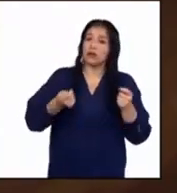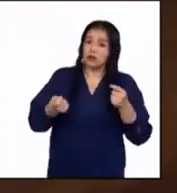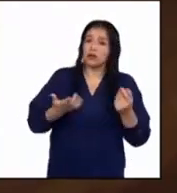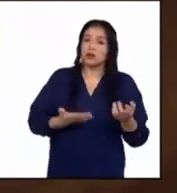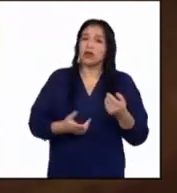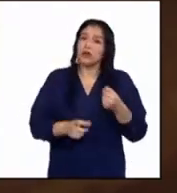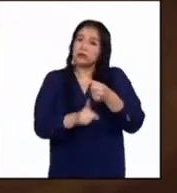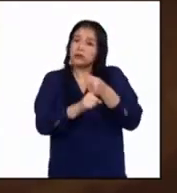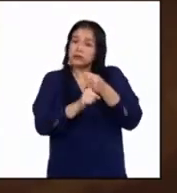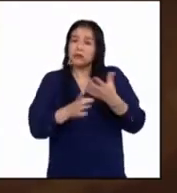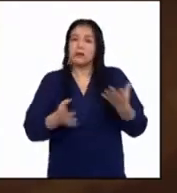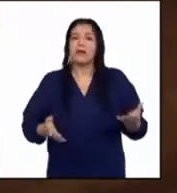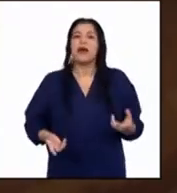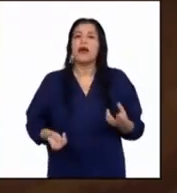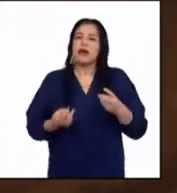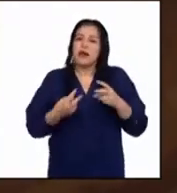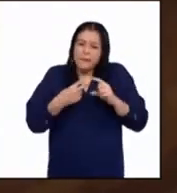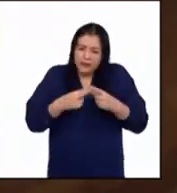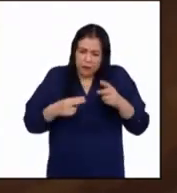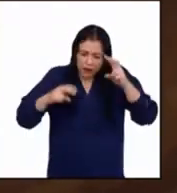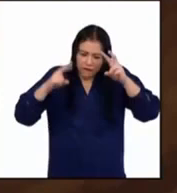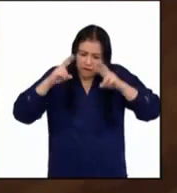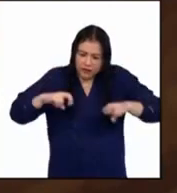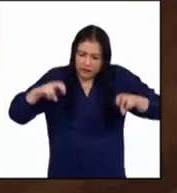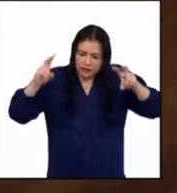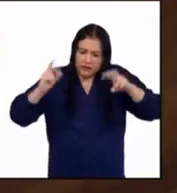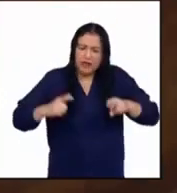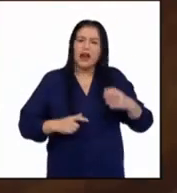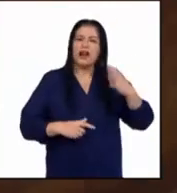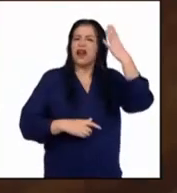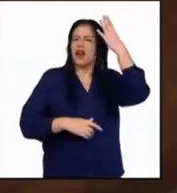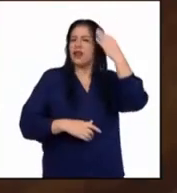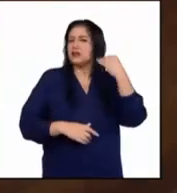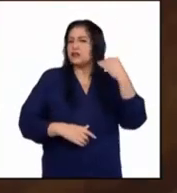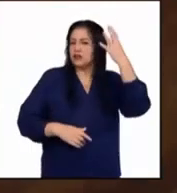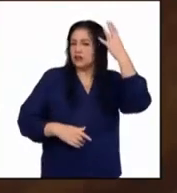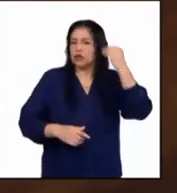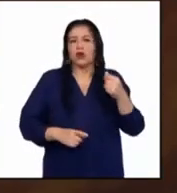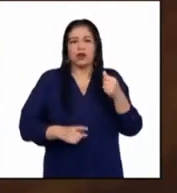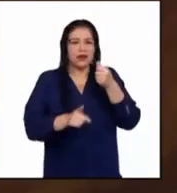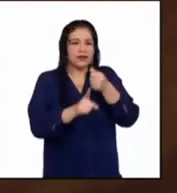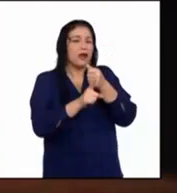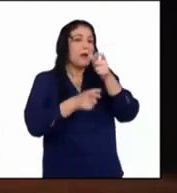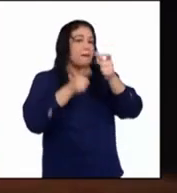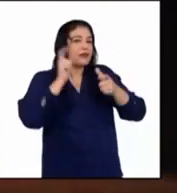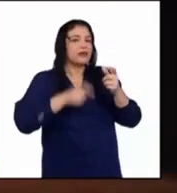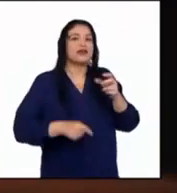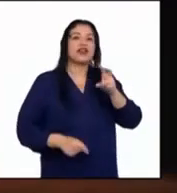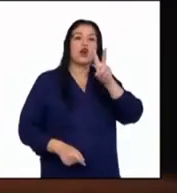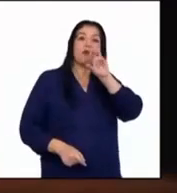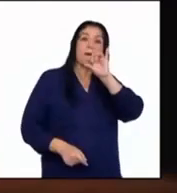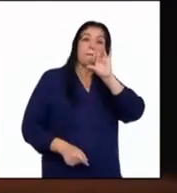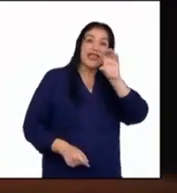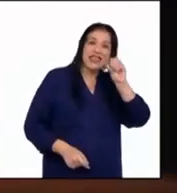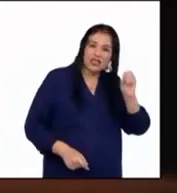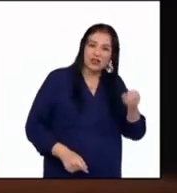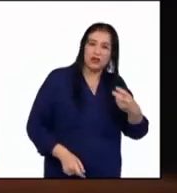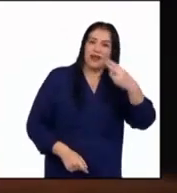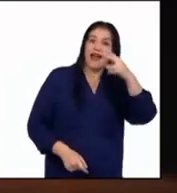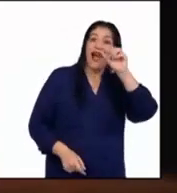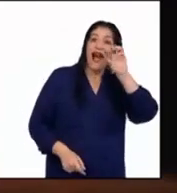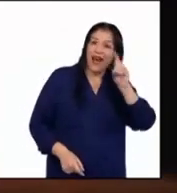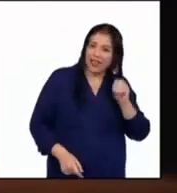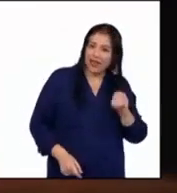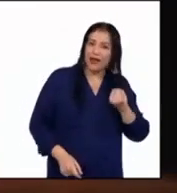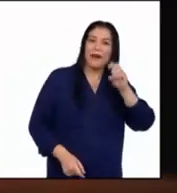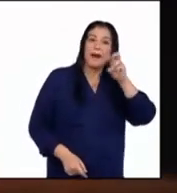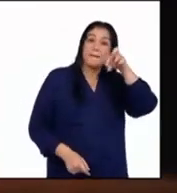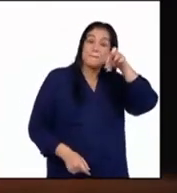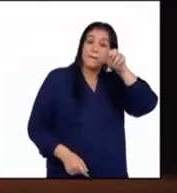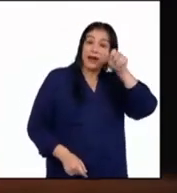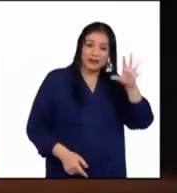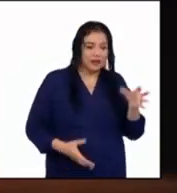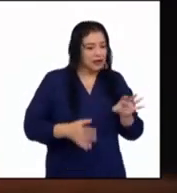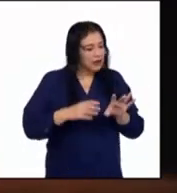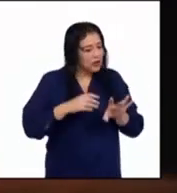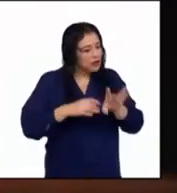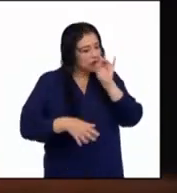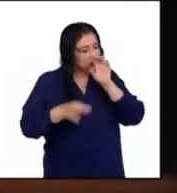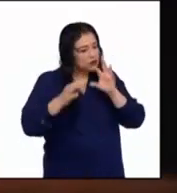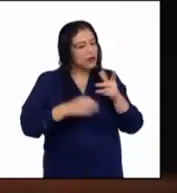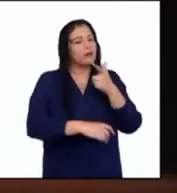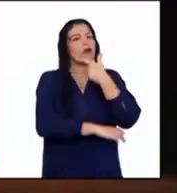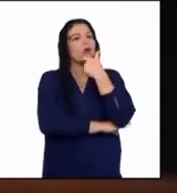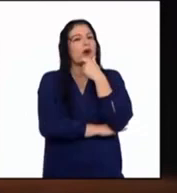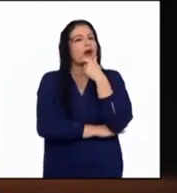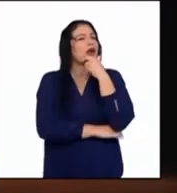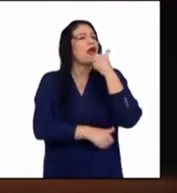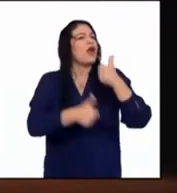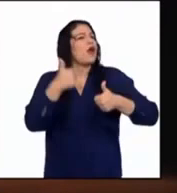Y comenzamos a investigar las historias de personas como Víctor, como Ada, como Patrick, y nos dimos cuenta, identificamos